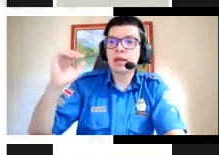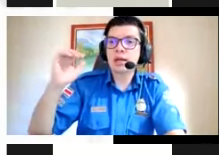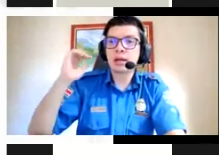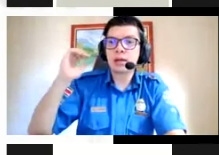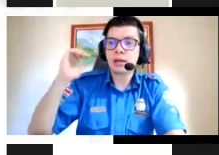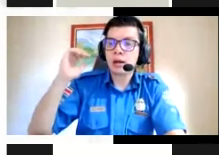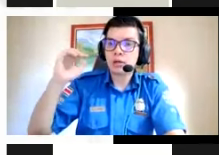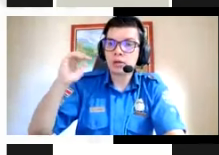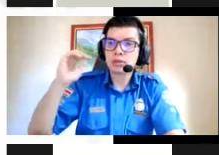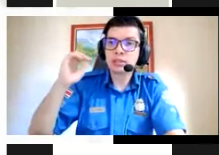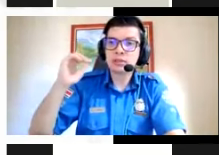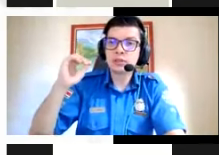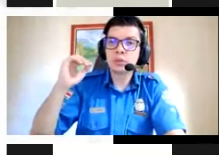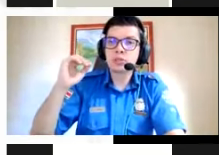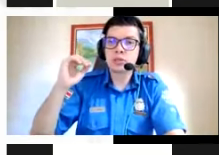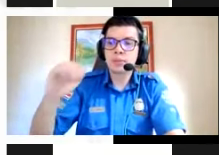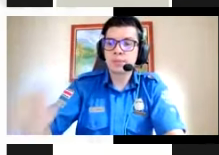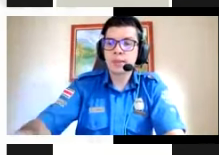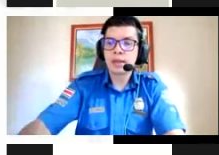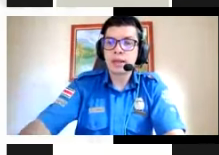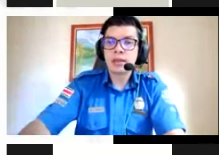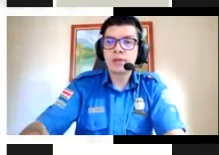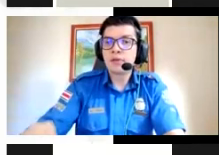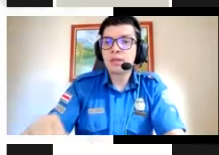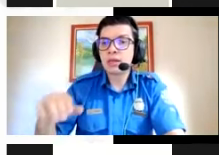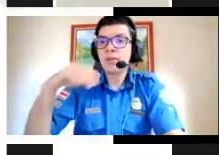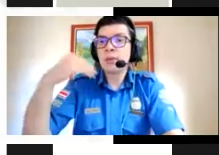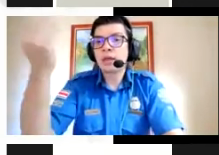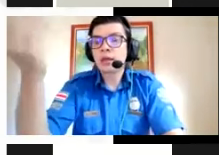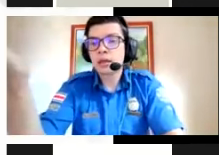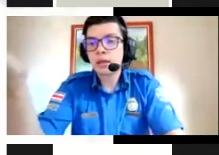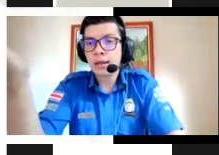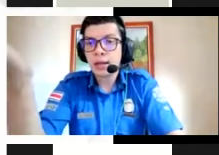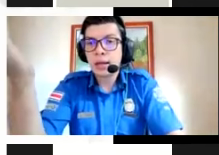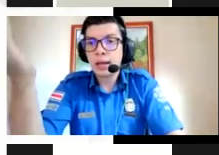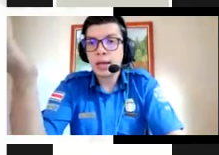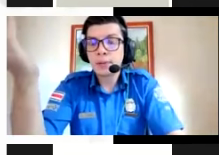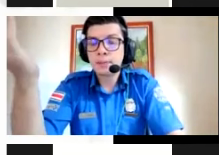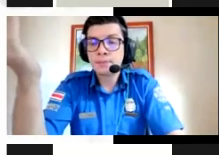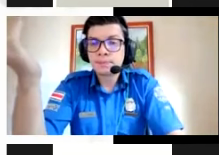llegar a una concentración explosiva, definitivamente